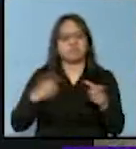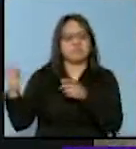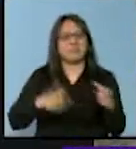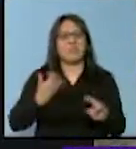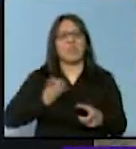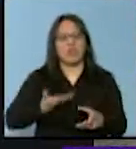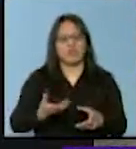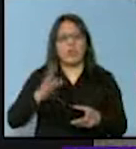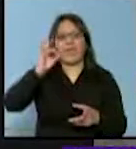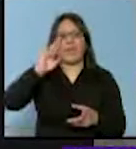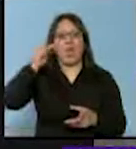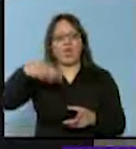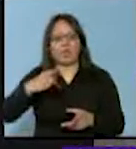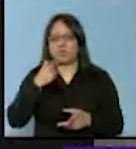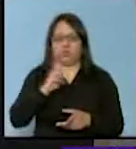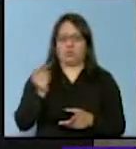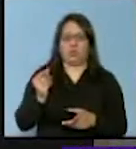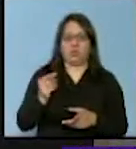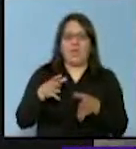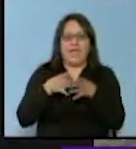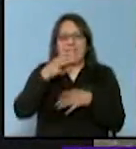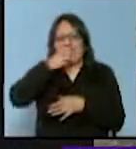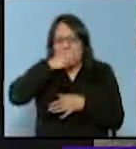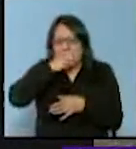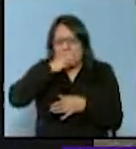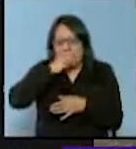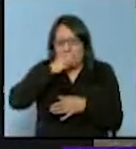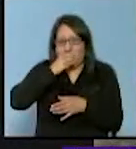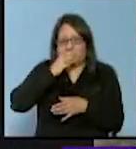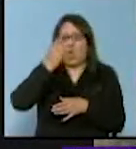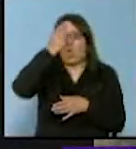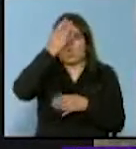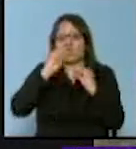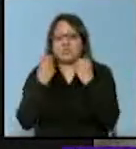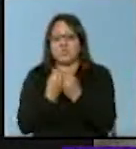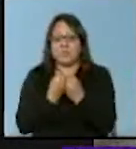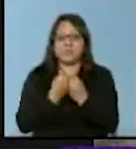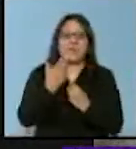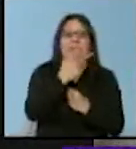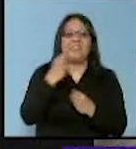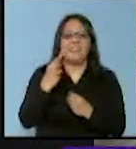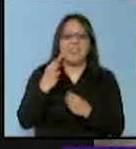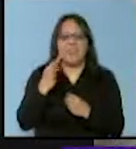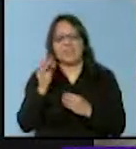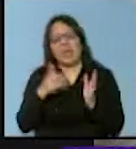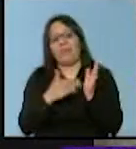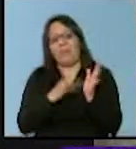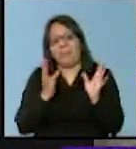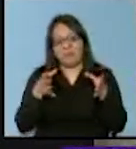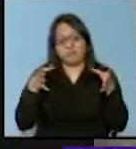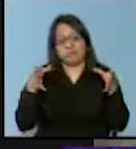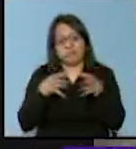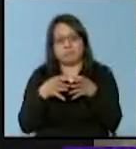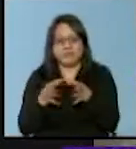precios, por ejemplo, del limón? El limón lo hacen a 30, 40, lo más grande. Depende del tamaño. ¿También tuvo un aumento?